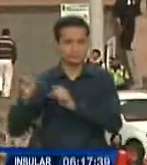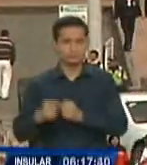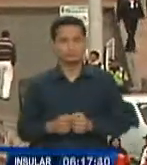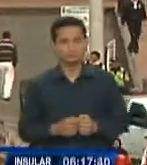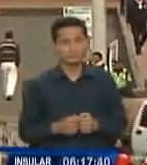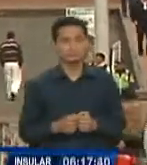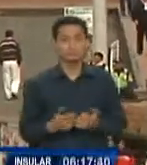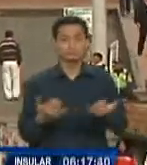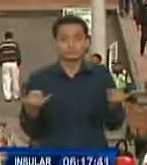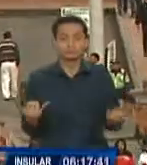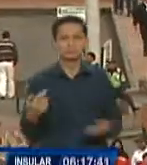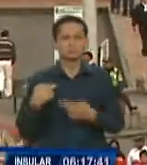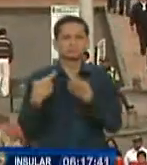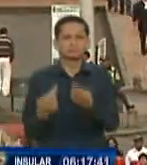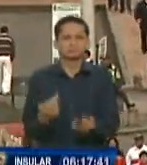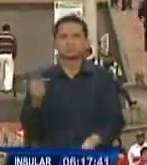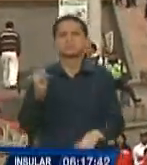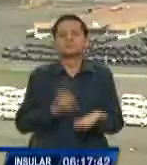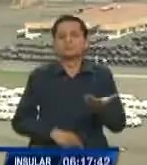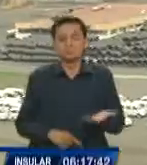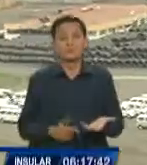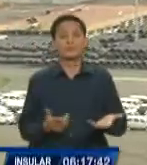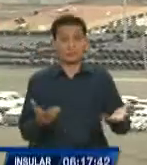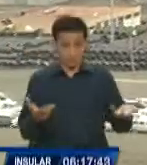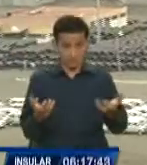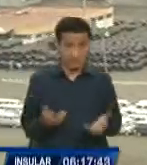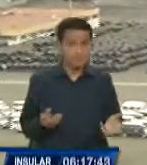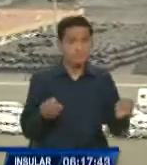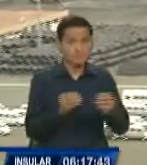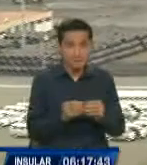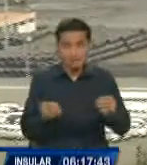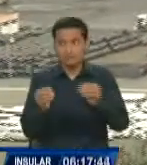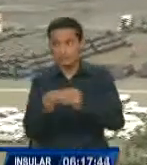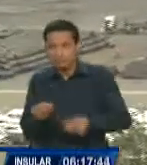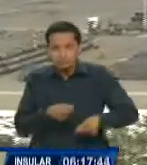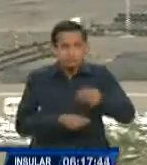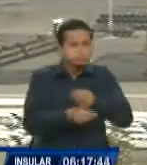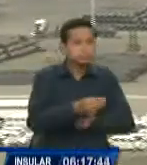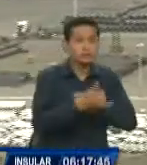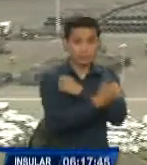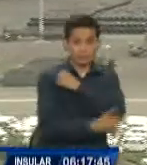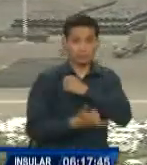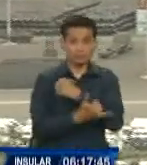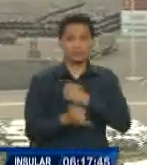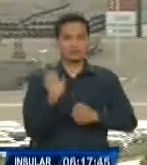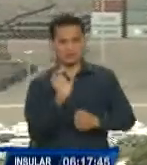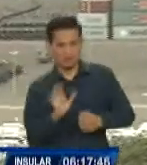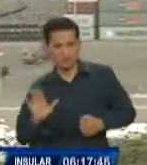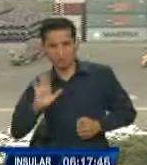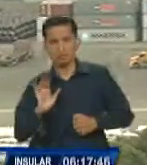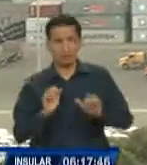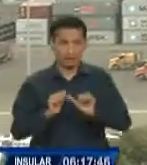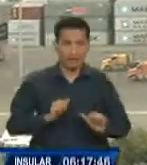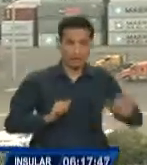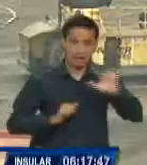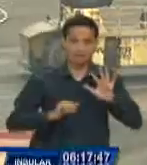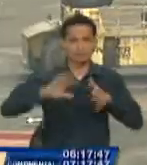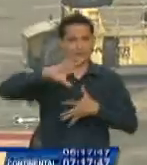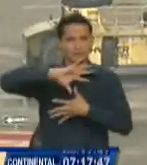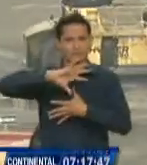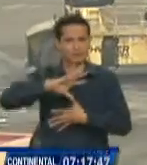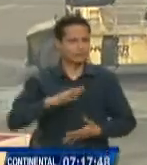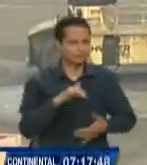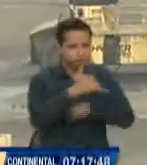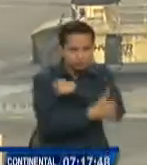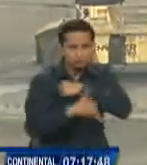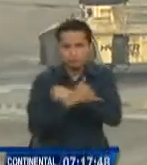que esta cartera de Estado se destaca por fortalecer y crear nuevos nexos comerciales con varios países de Europa, Asia y América, llegando